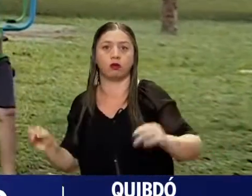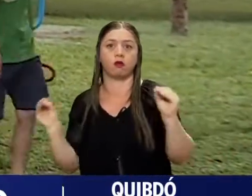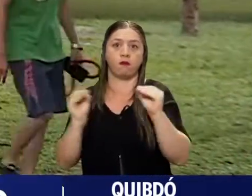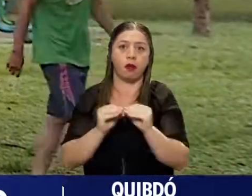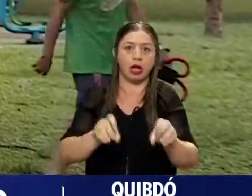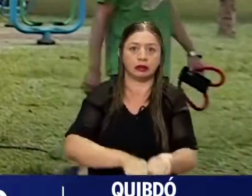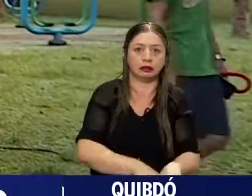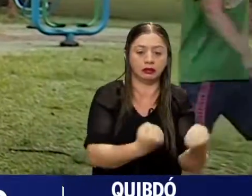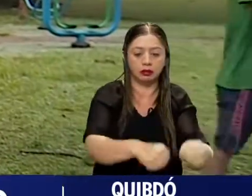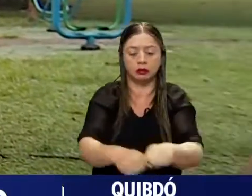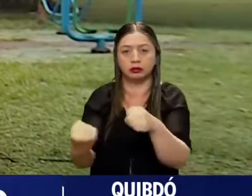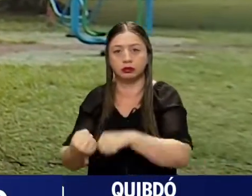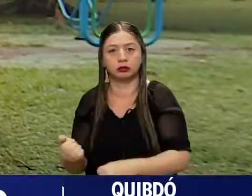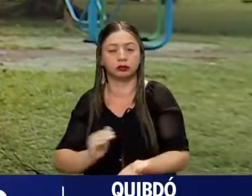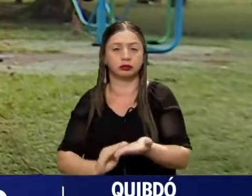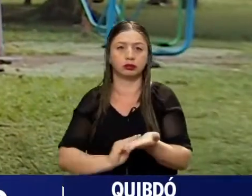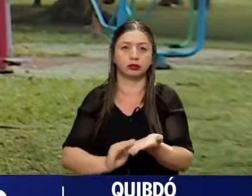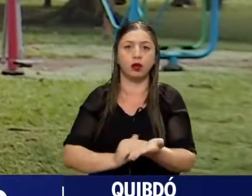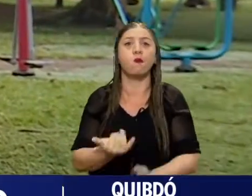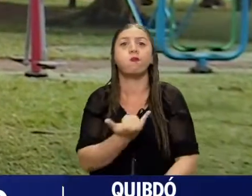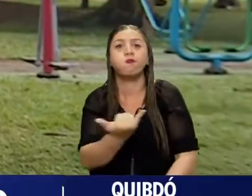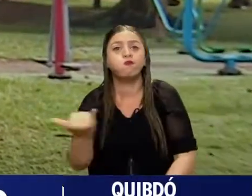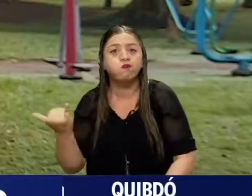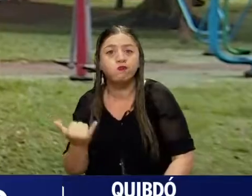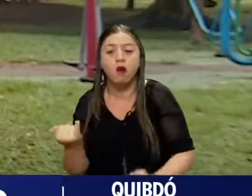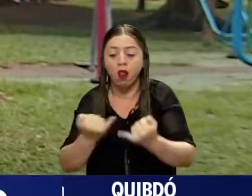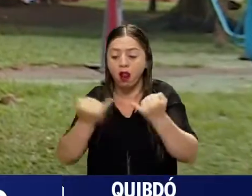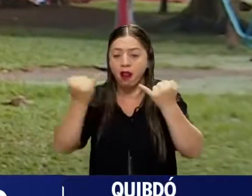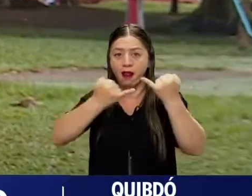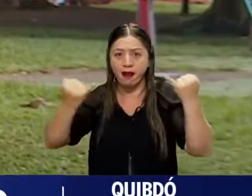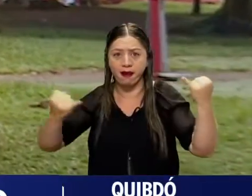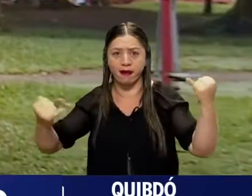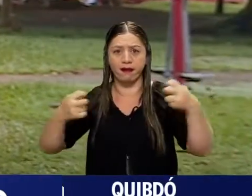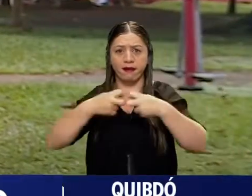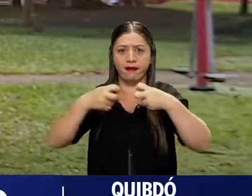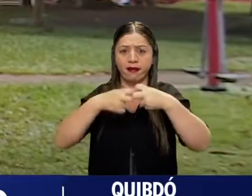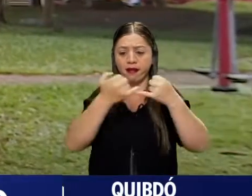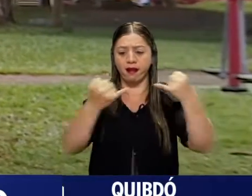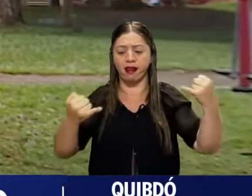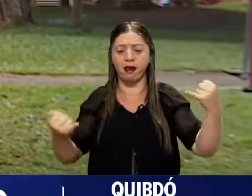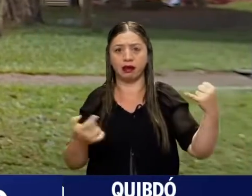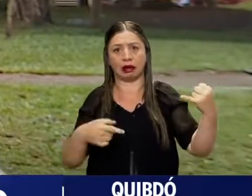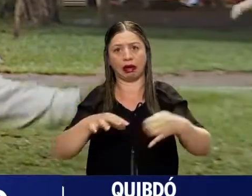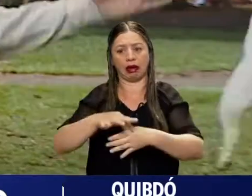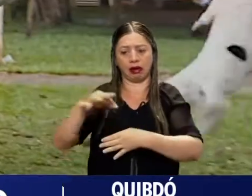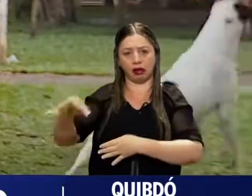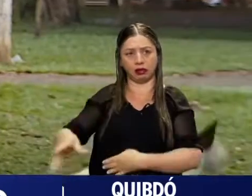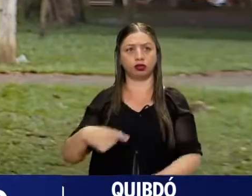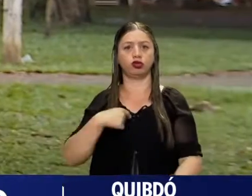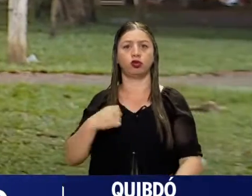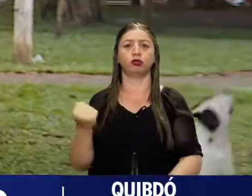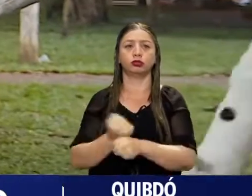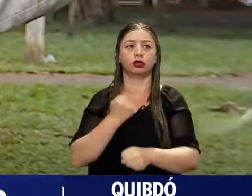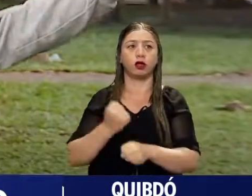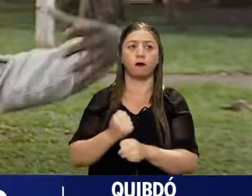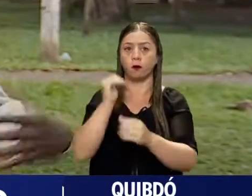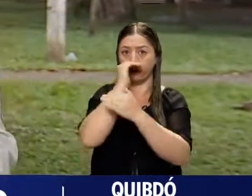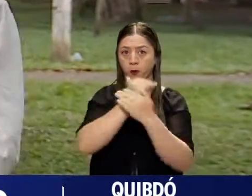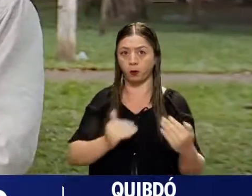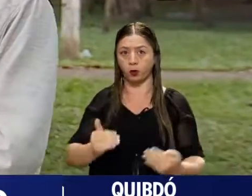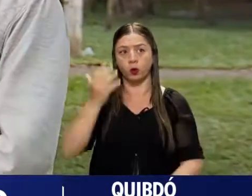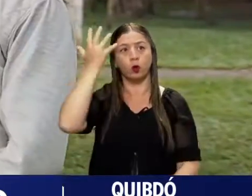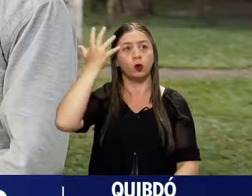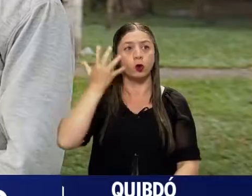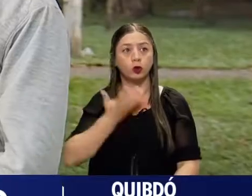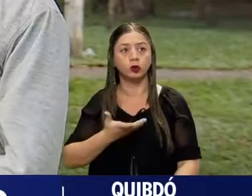repaso no sé de una novedad de todos los postes que hay con cables pelados para que evitáramos eso yo personalmente trabajo con niños los días sábados bueno todos los días de la semana